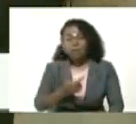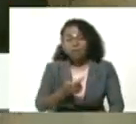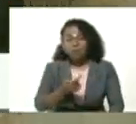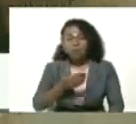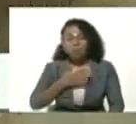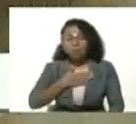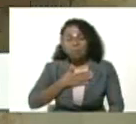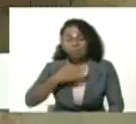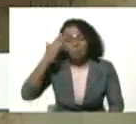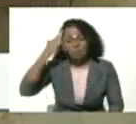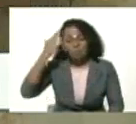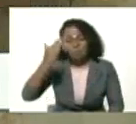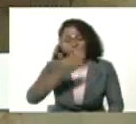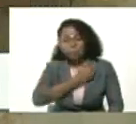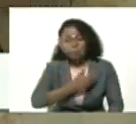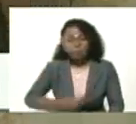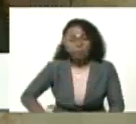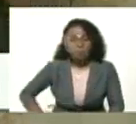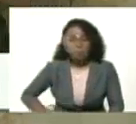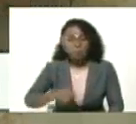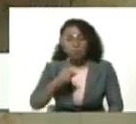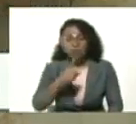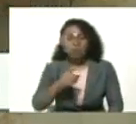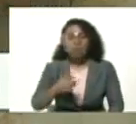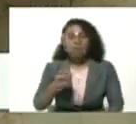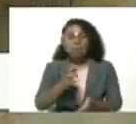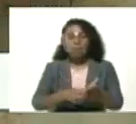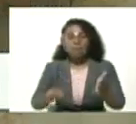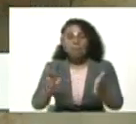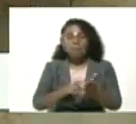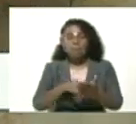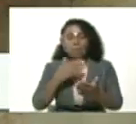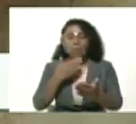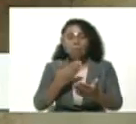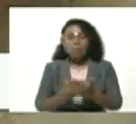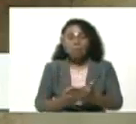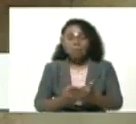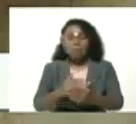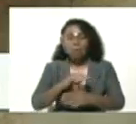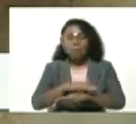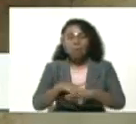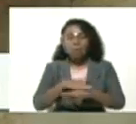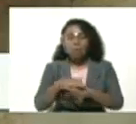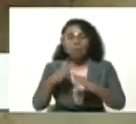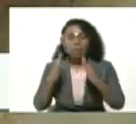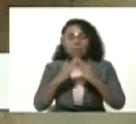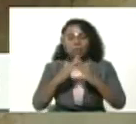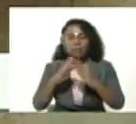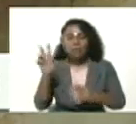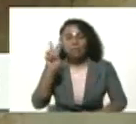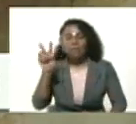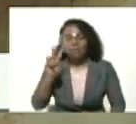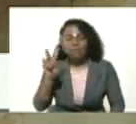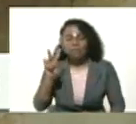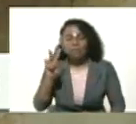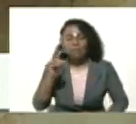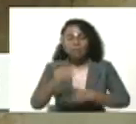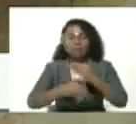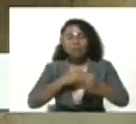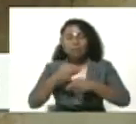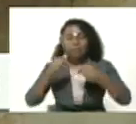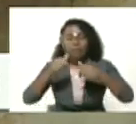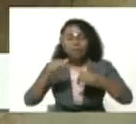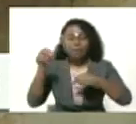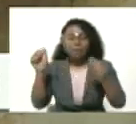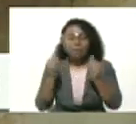comandante presidente, como usted lo ha repetido, gracias a que la gran misión Vivienda Venezuela, que ha construido acá en